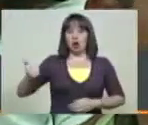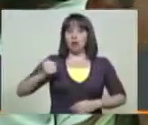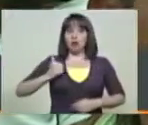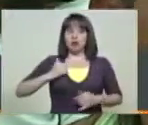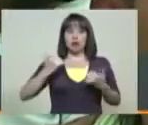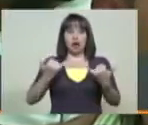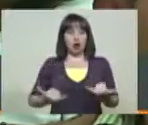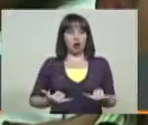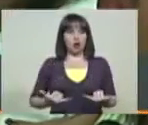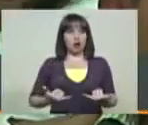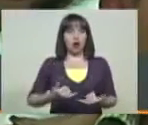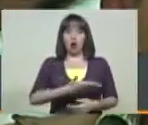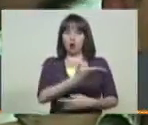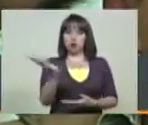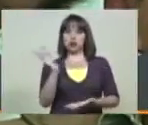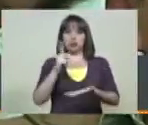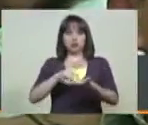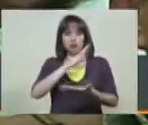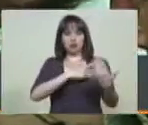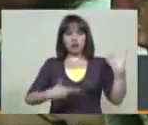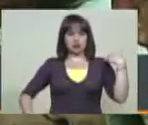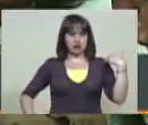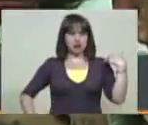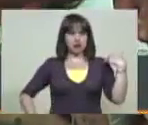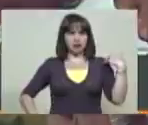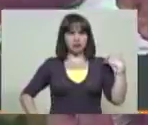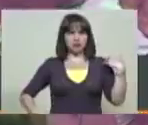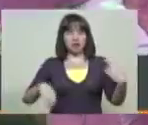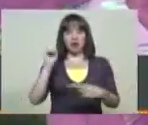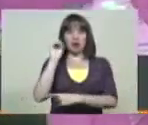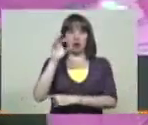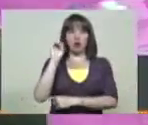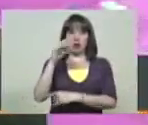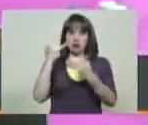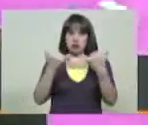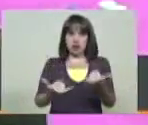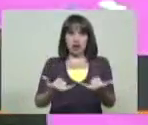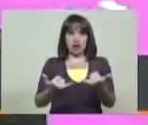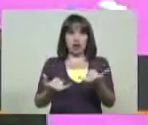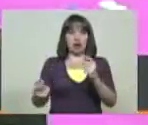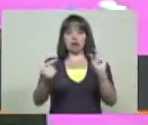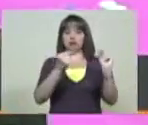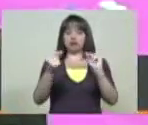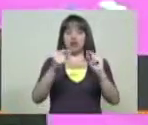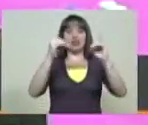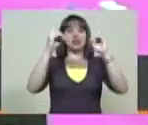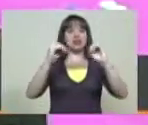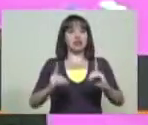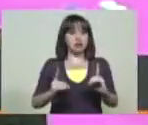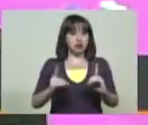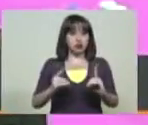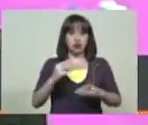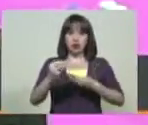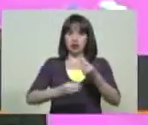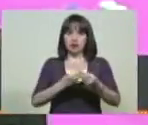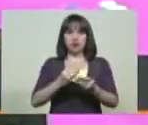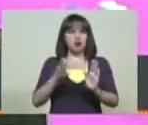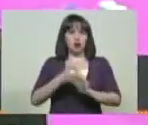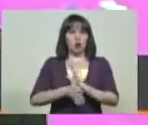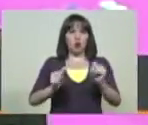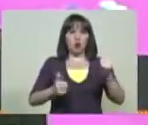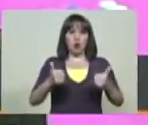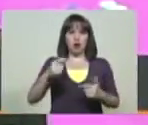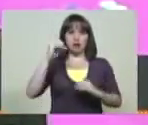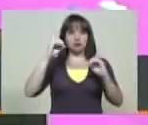aquí porque este congreso ya está tomando decisiones y tomó una